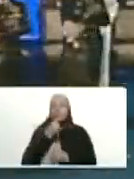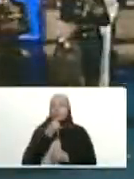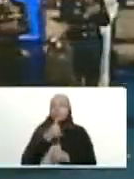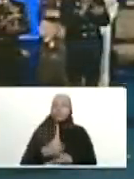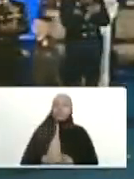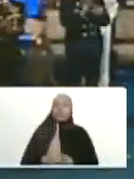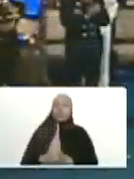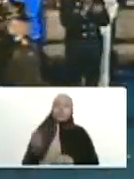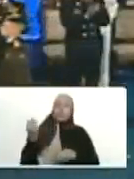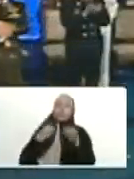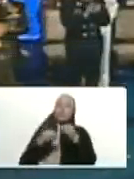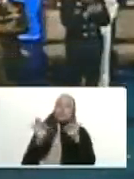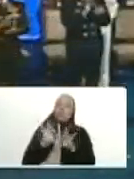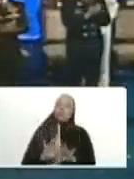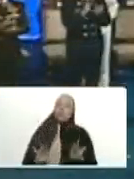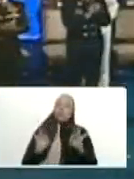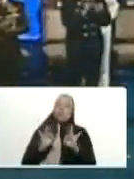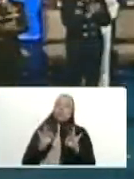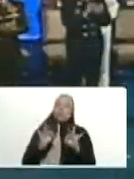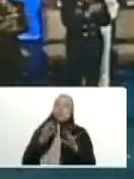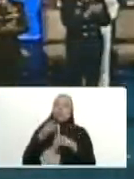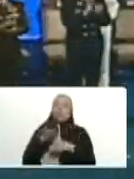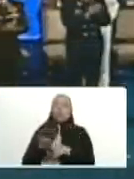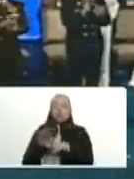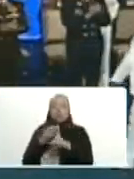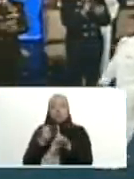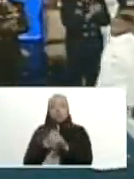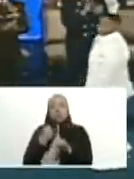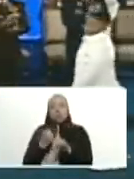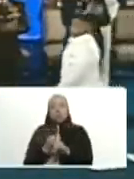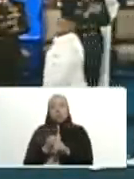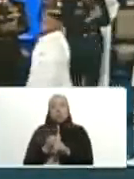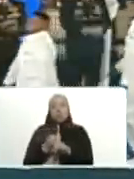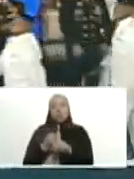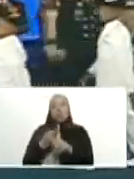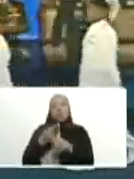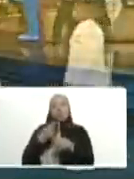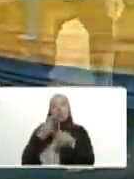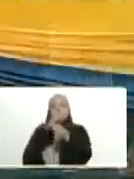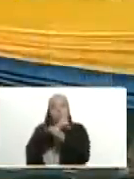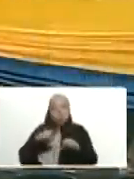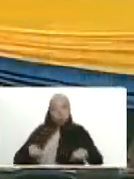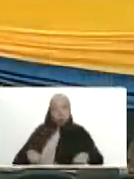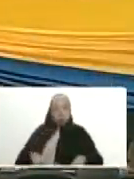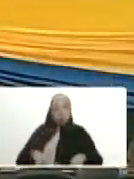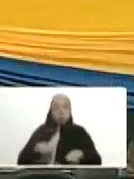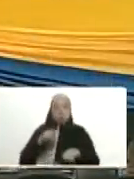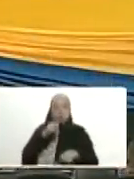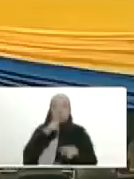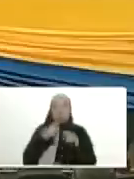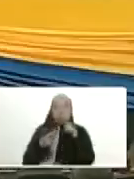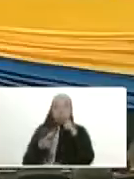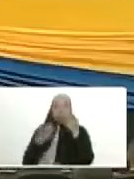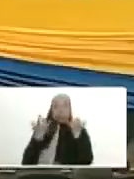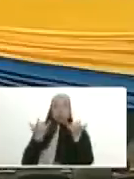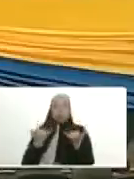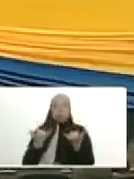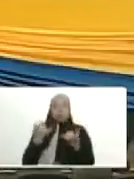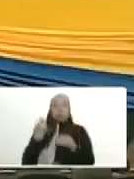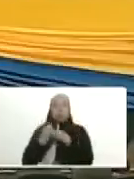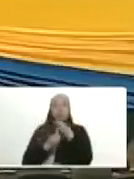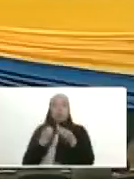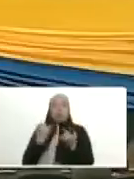Exhortaba además a que nadie se equivoque porque esa es la doctrina de nuestra Fuerza Armada Nacional Bolivariana, la doctrina revolucionaria,